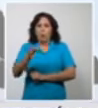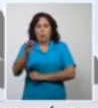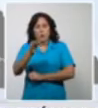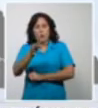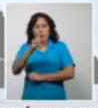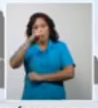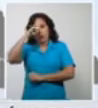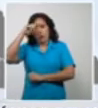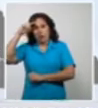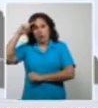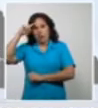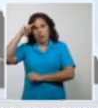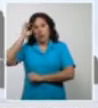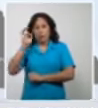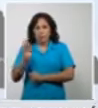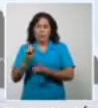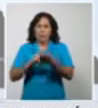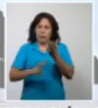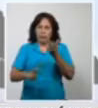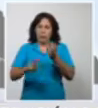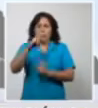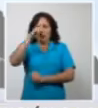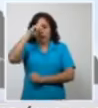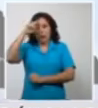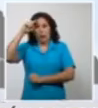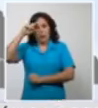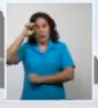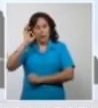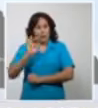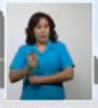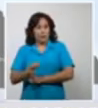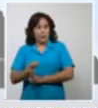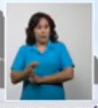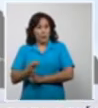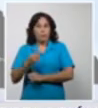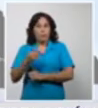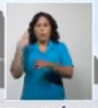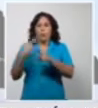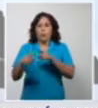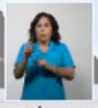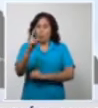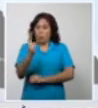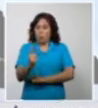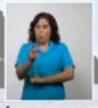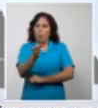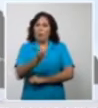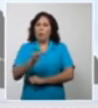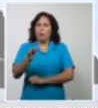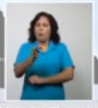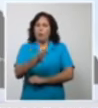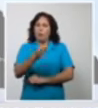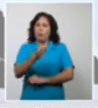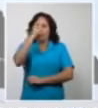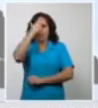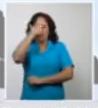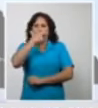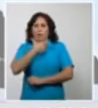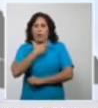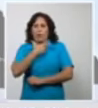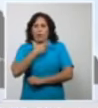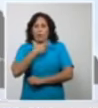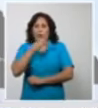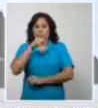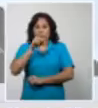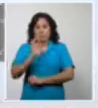Espíritus de la provincia del mismo nombre y un caso del municipio de Ciego de Ávila de